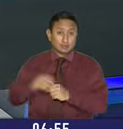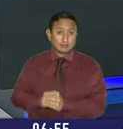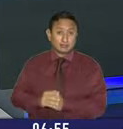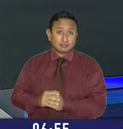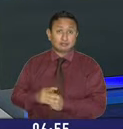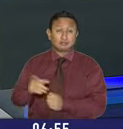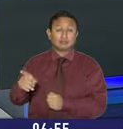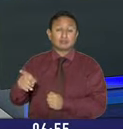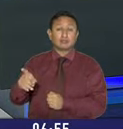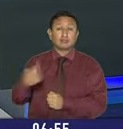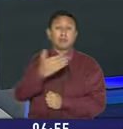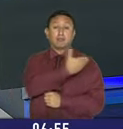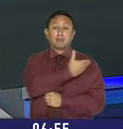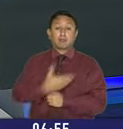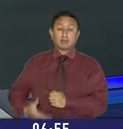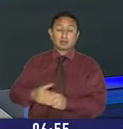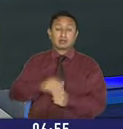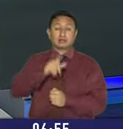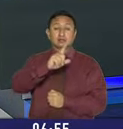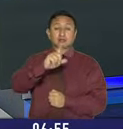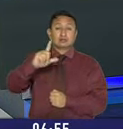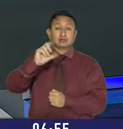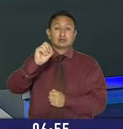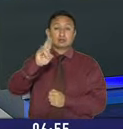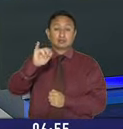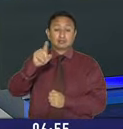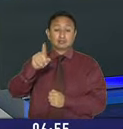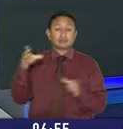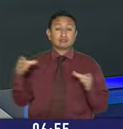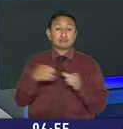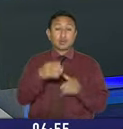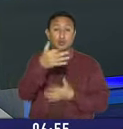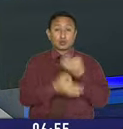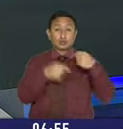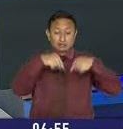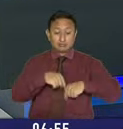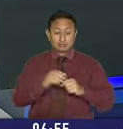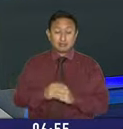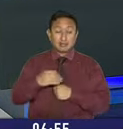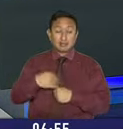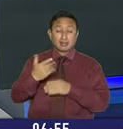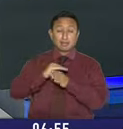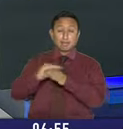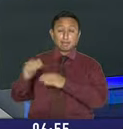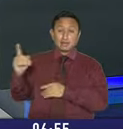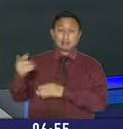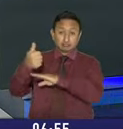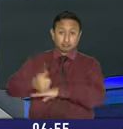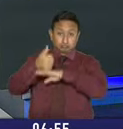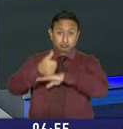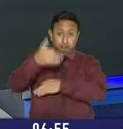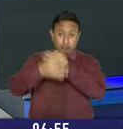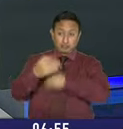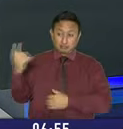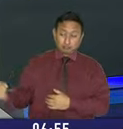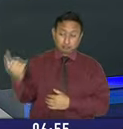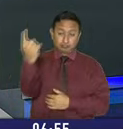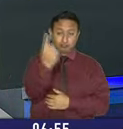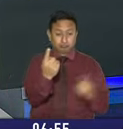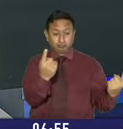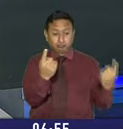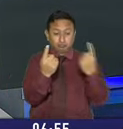Llori, la Comisión de Justicia llamará a comparecer a las autoridades del Consejo de la Judicatura y otras instituciones. Y también de la Fiscalía,